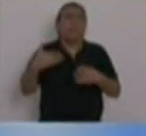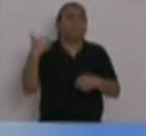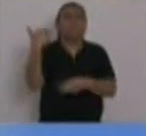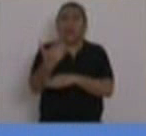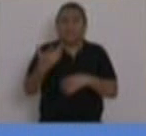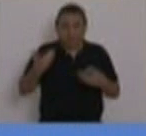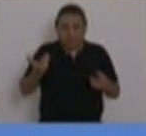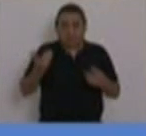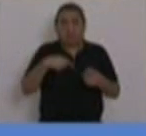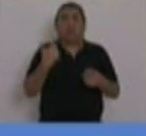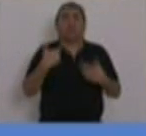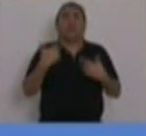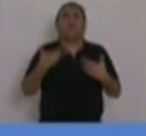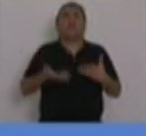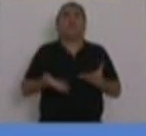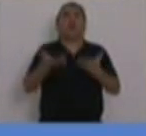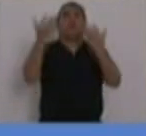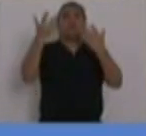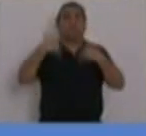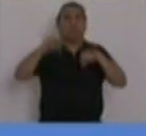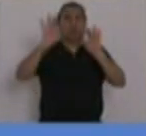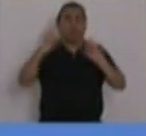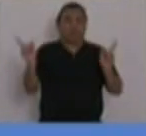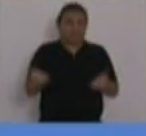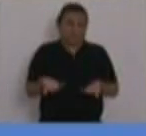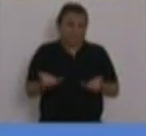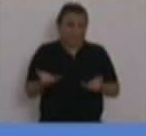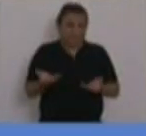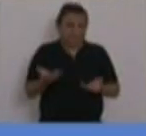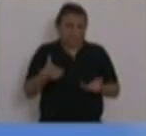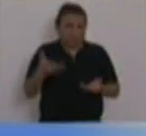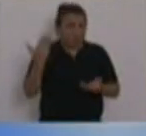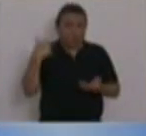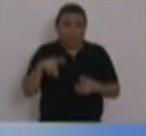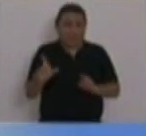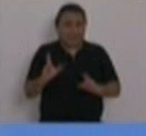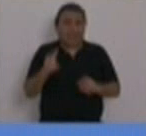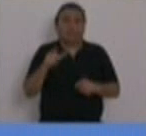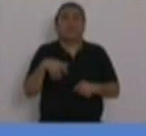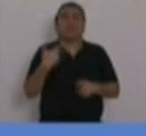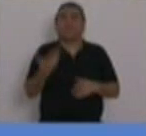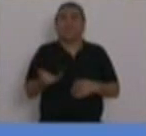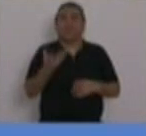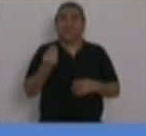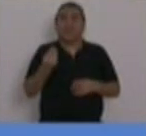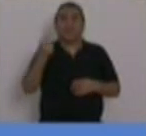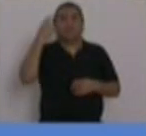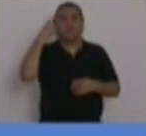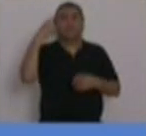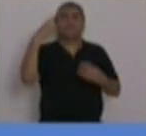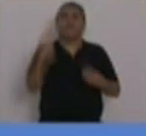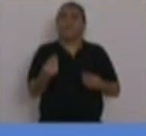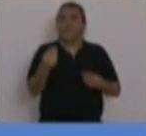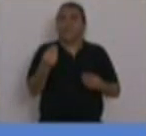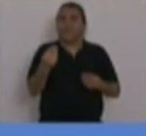Señorita, antes de que eso suceda hay una serie de mecanismos, por ejemplo, los waivers o perdones, que algunos objetivos no se cumplieron y